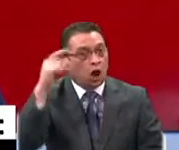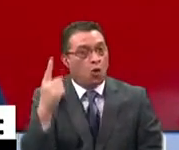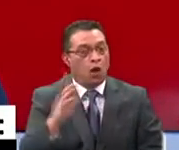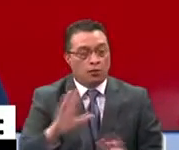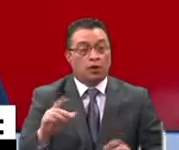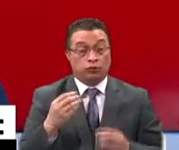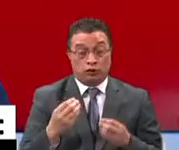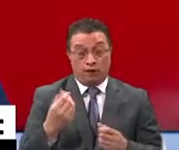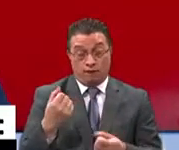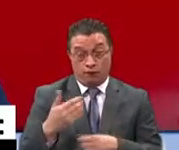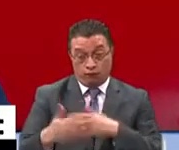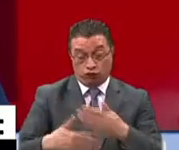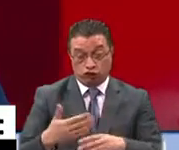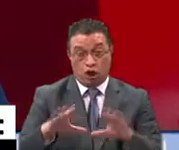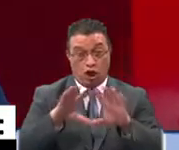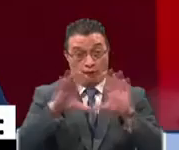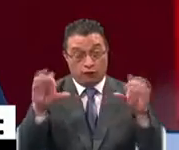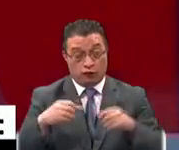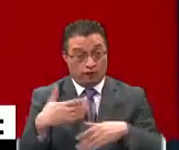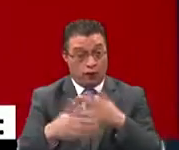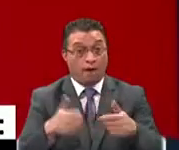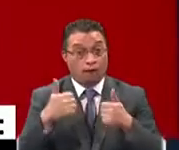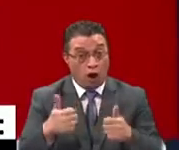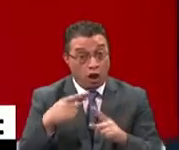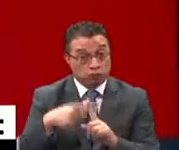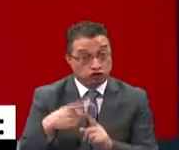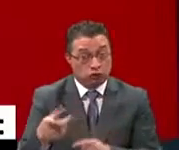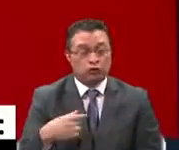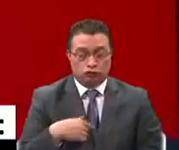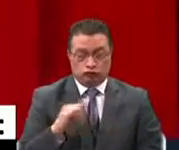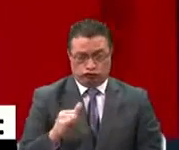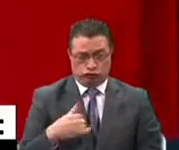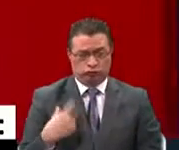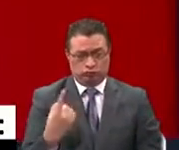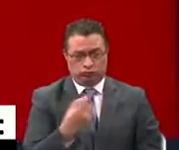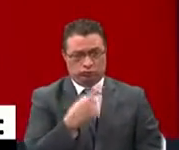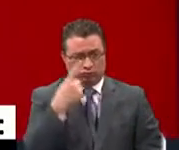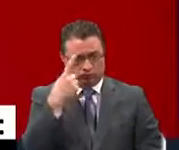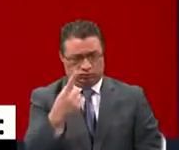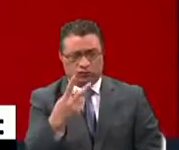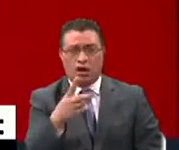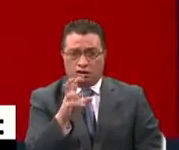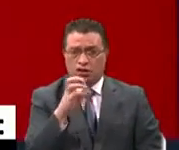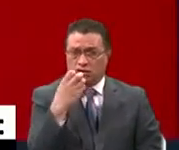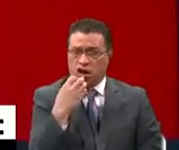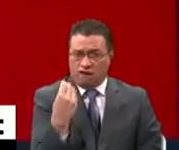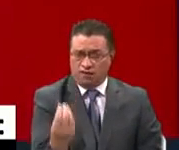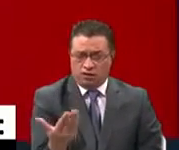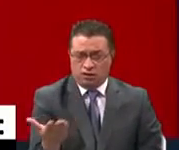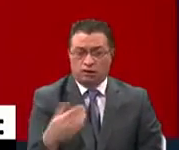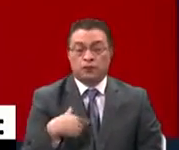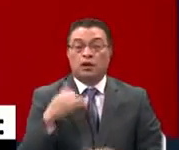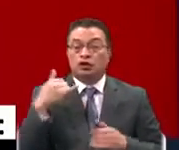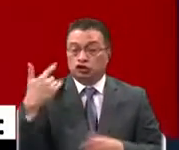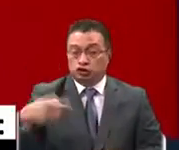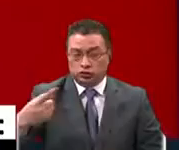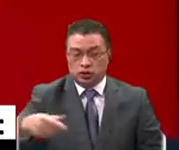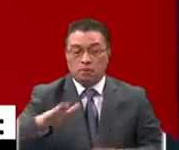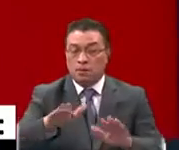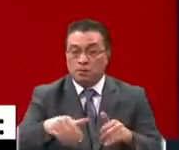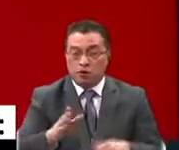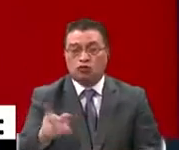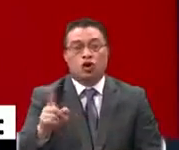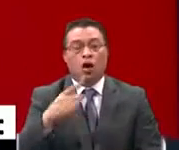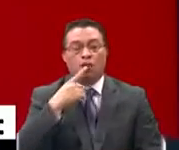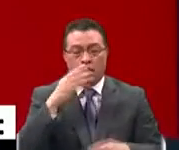buena evaluación del funcionamiento del sistema de gendarmería en este momento? Nosotros creemos que sí, porque esto no ocurre habitualmente, y lo importante es analizar y ver